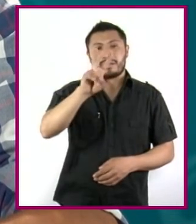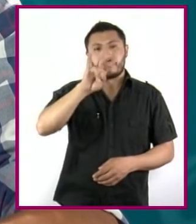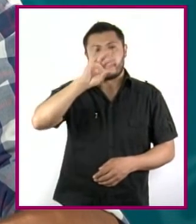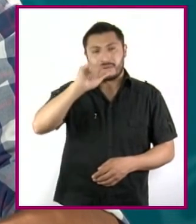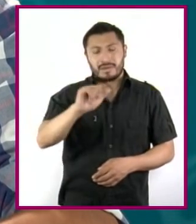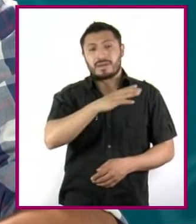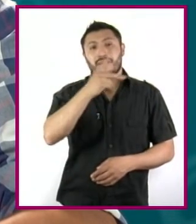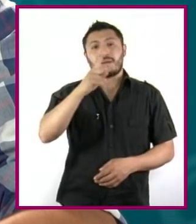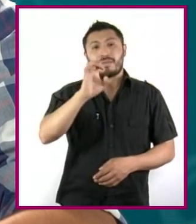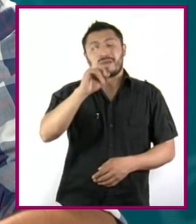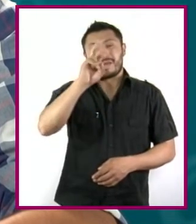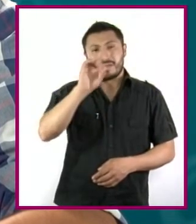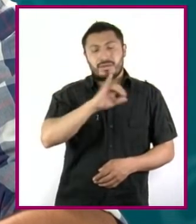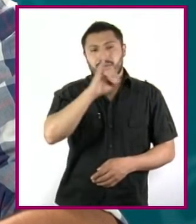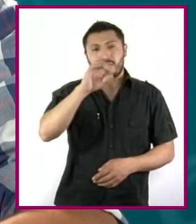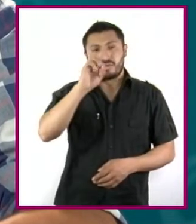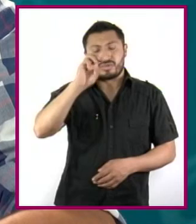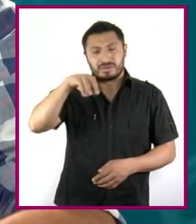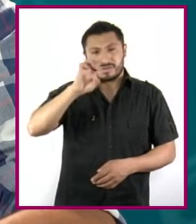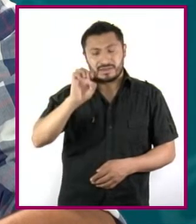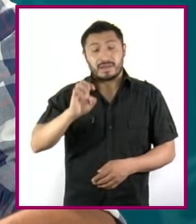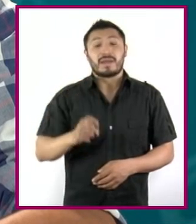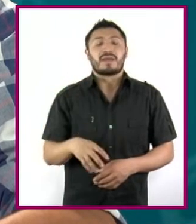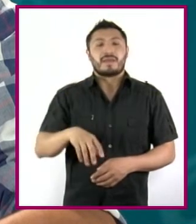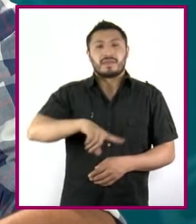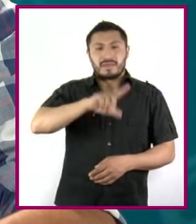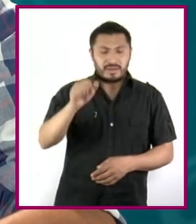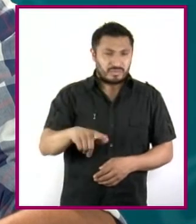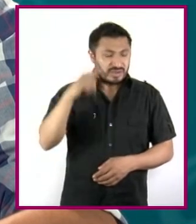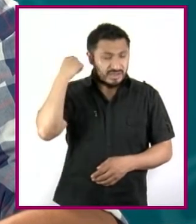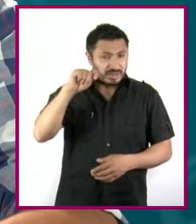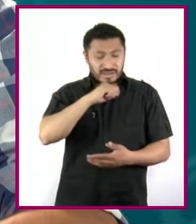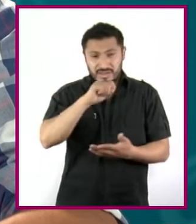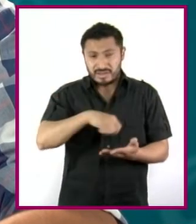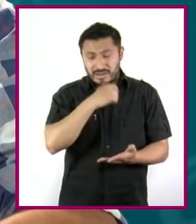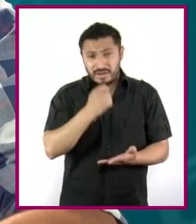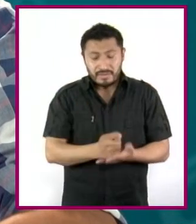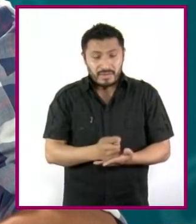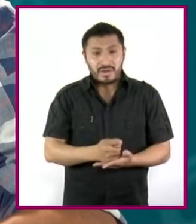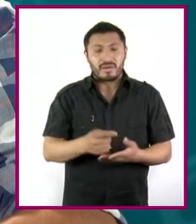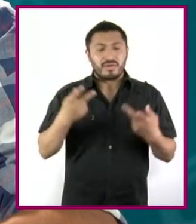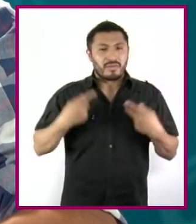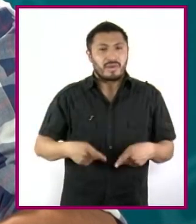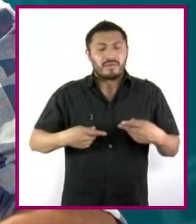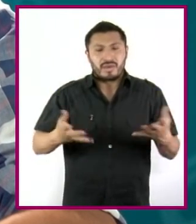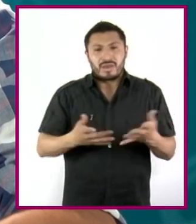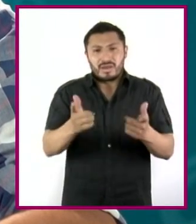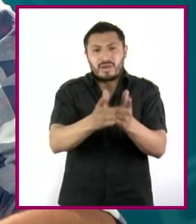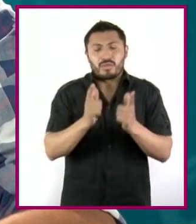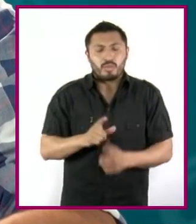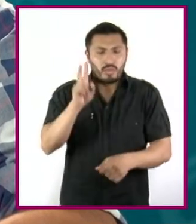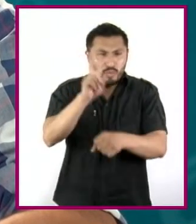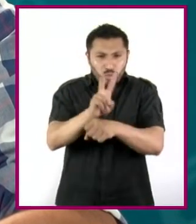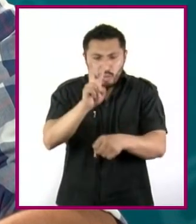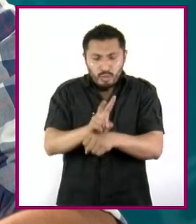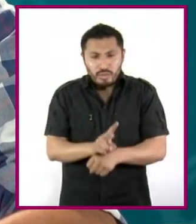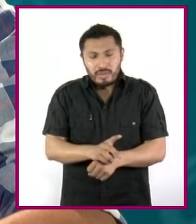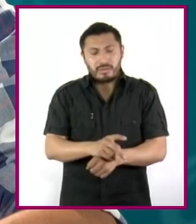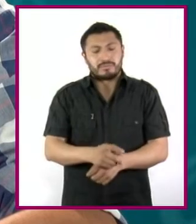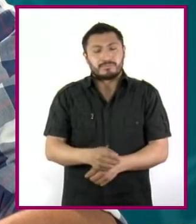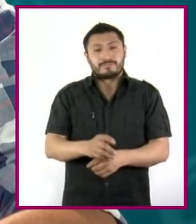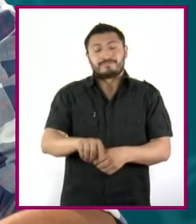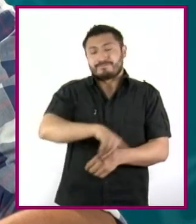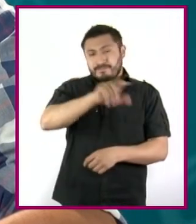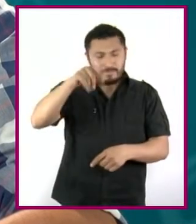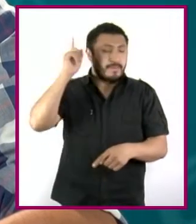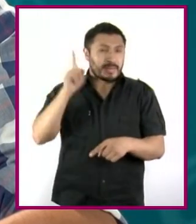En el 2018, en el estado de Tabasco, habitantes del municipio de Huimanguillo crearon un grupo de vigilancia y montaron retenes que luego